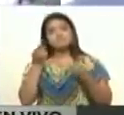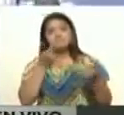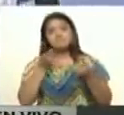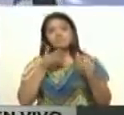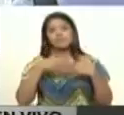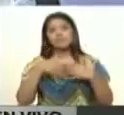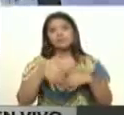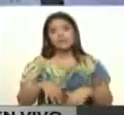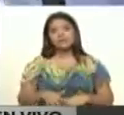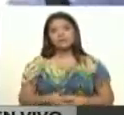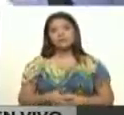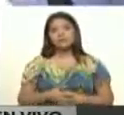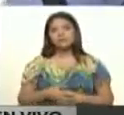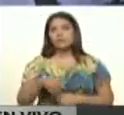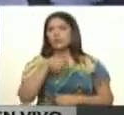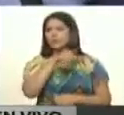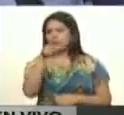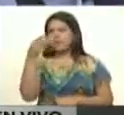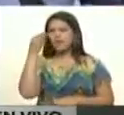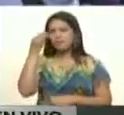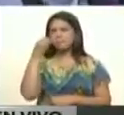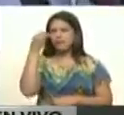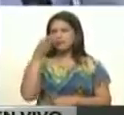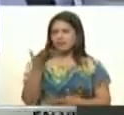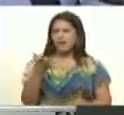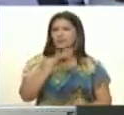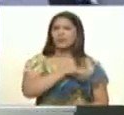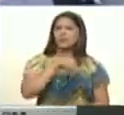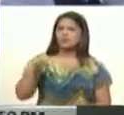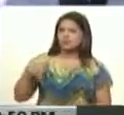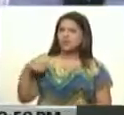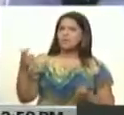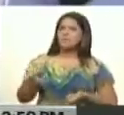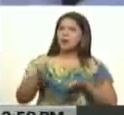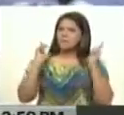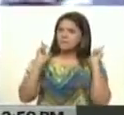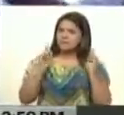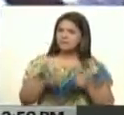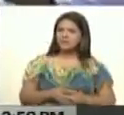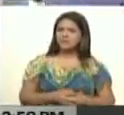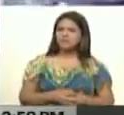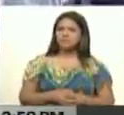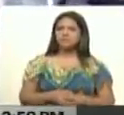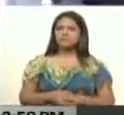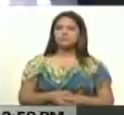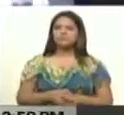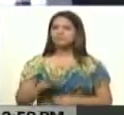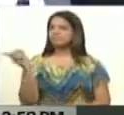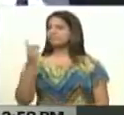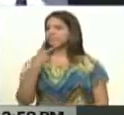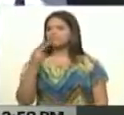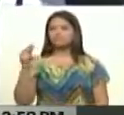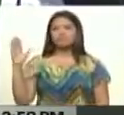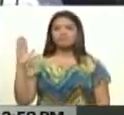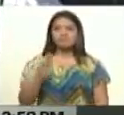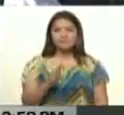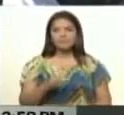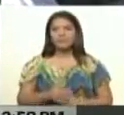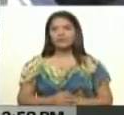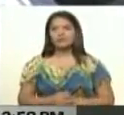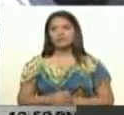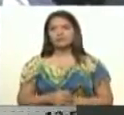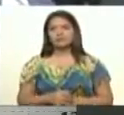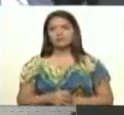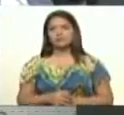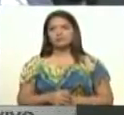empresa. ¿Ustedes creen? ¿Nosotros le vamos a permitir a su derecha? No volverán,